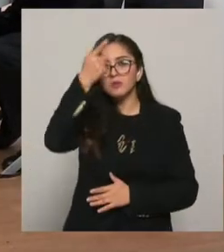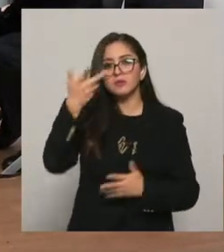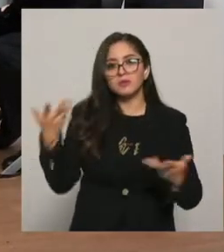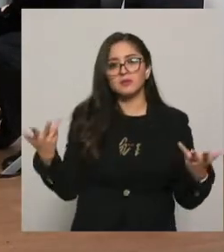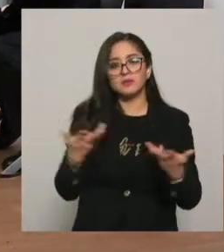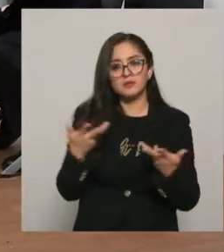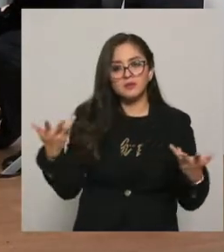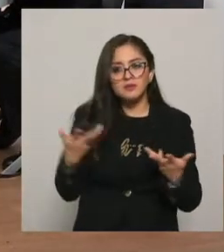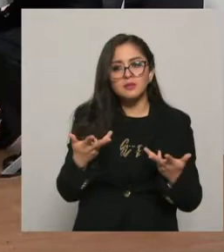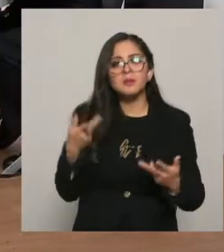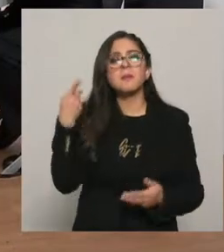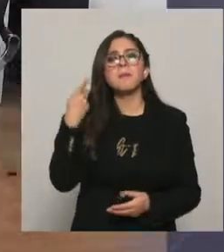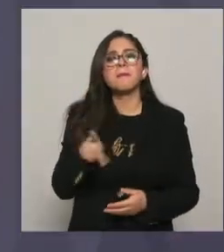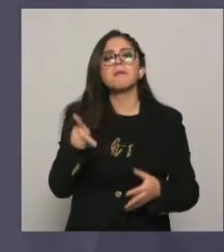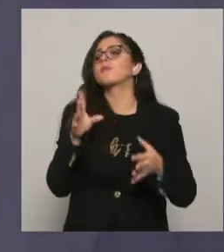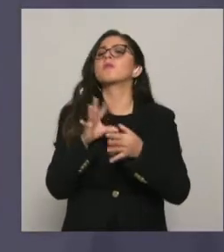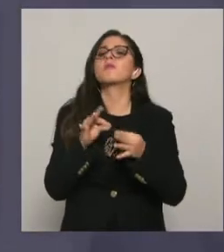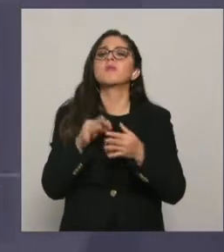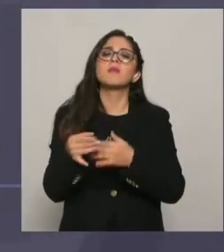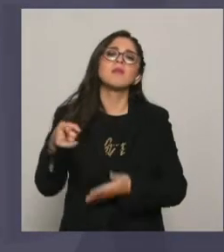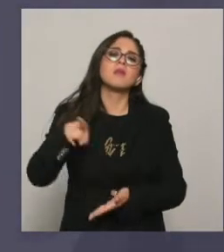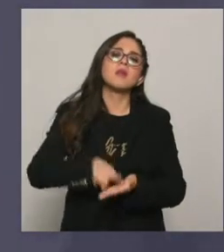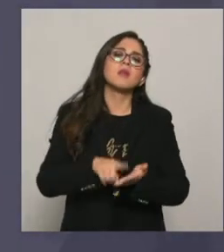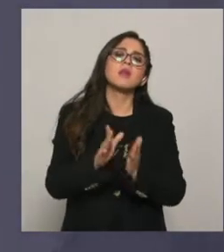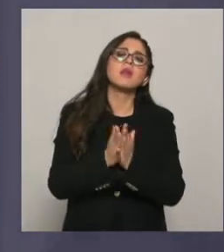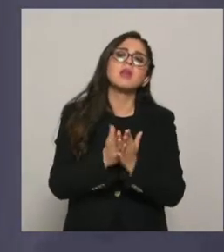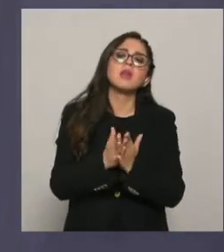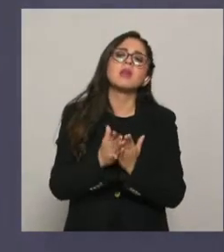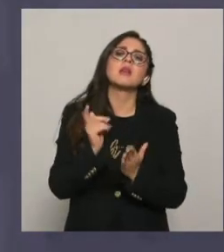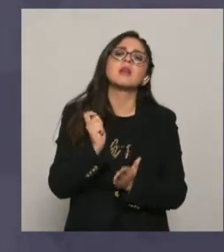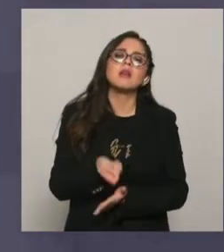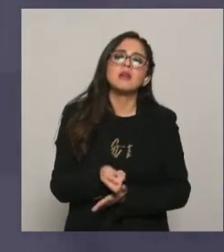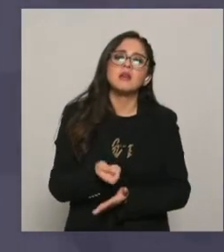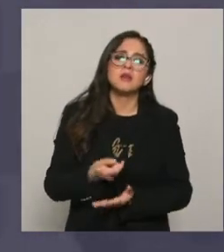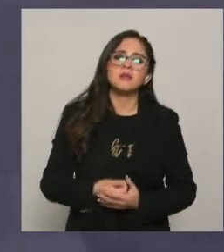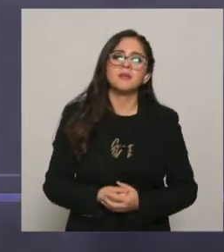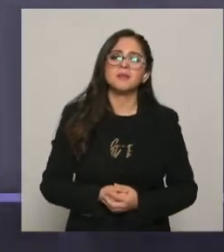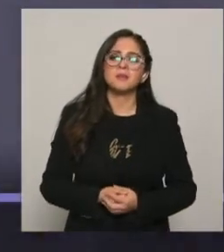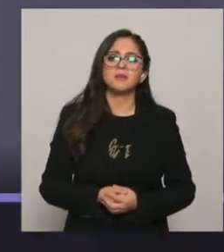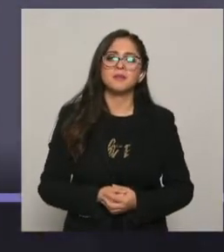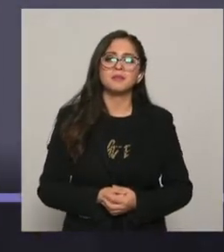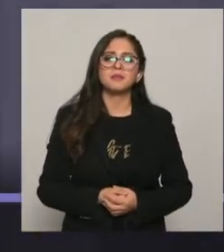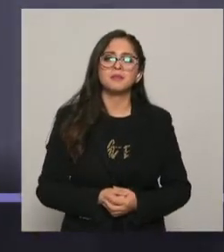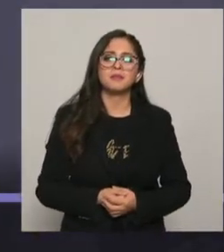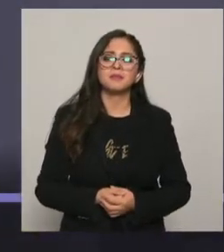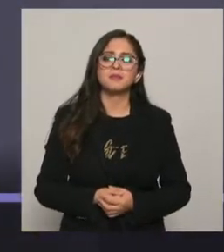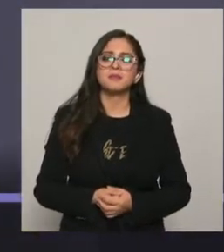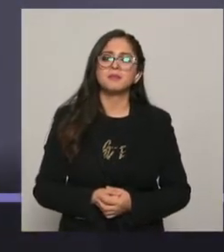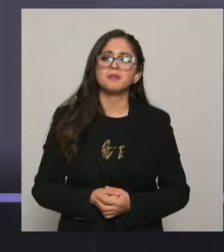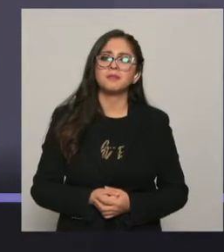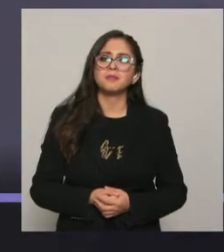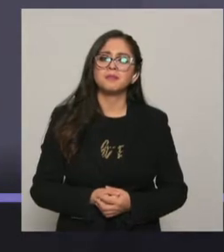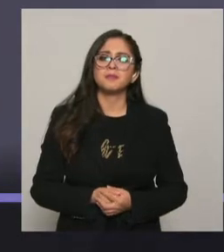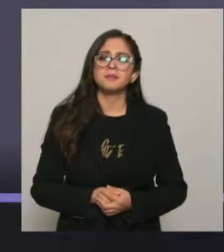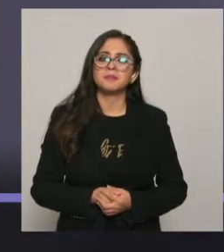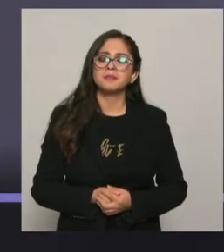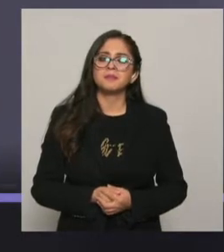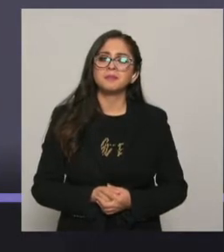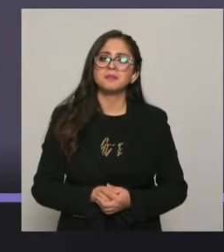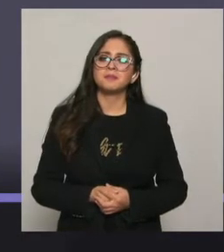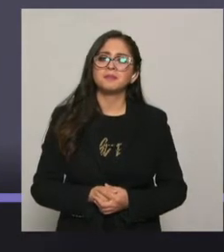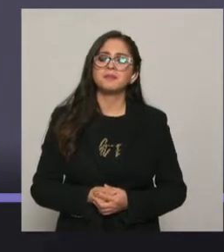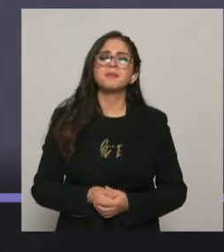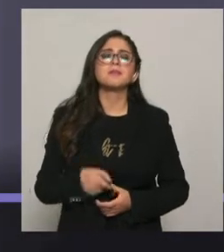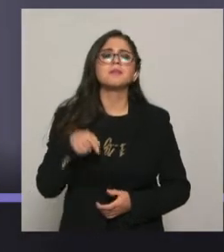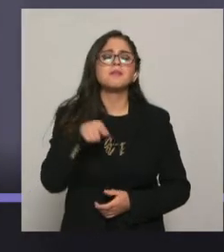Y además, ¿qué más nos puede tener este libro, maestra? Perdón. ¿Qué más contiene este libro, maestra? Bueno, es parte